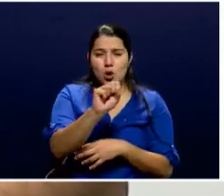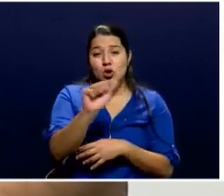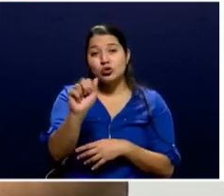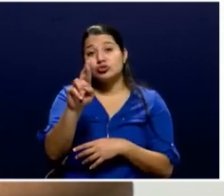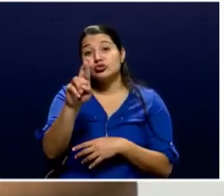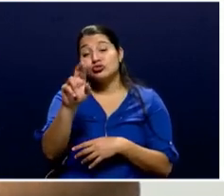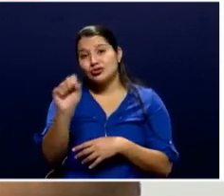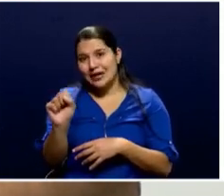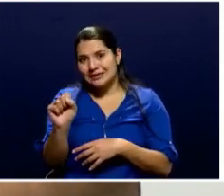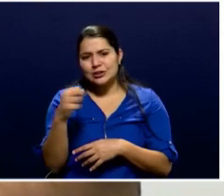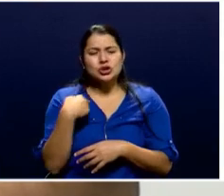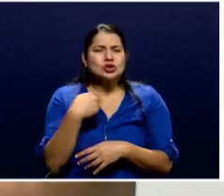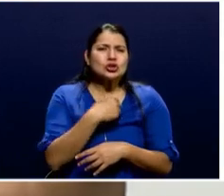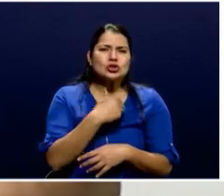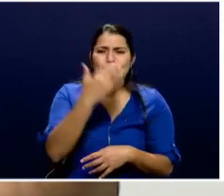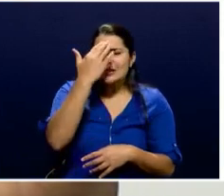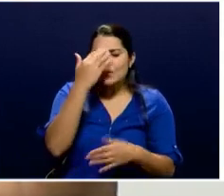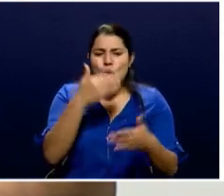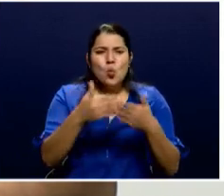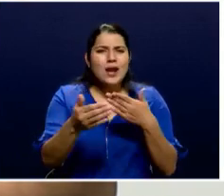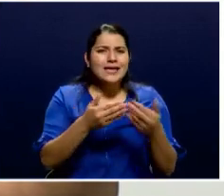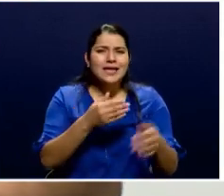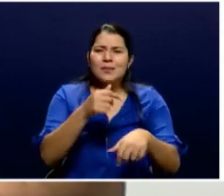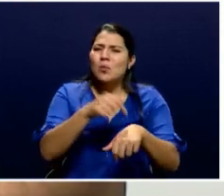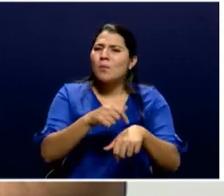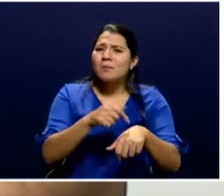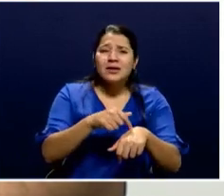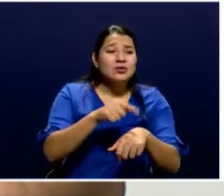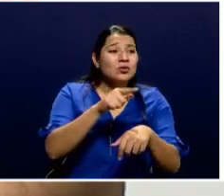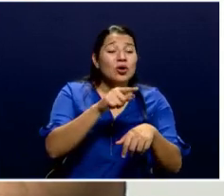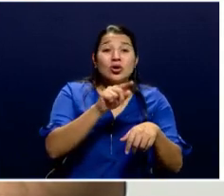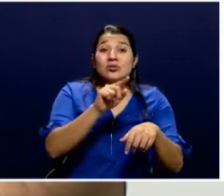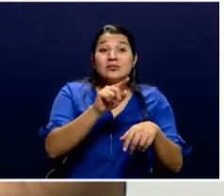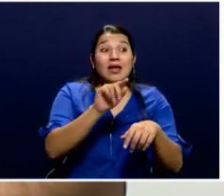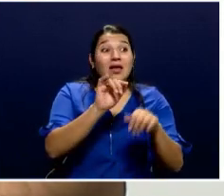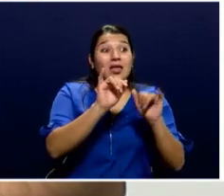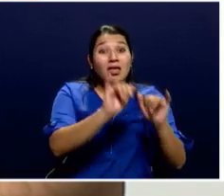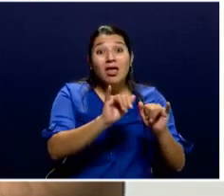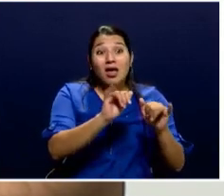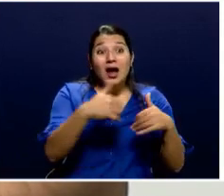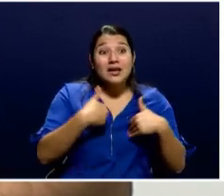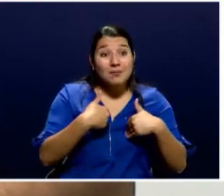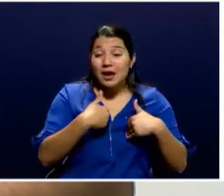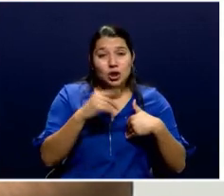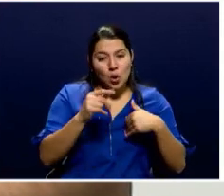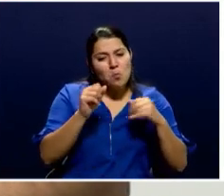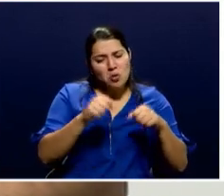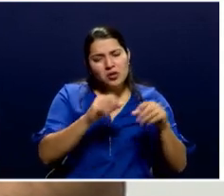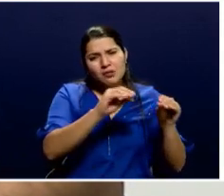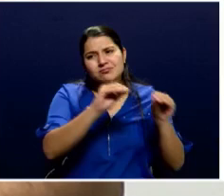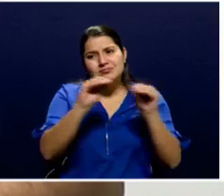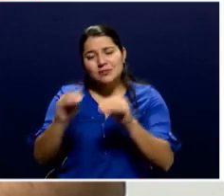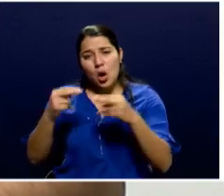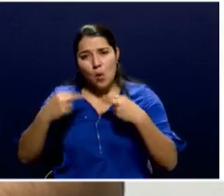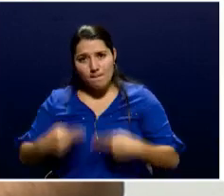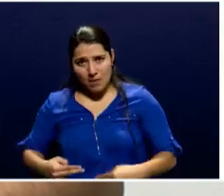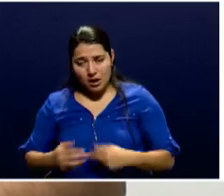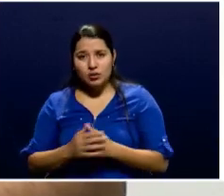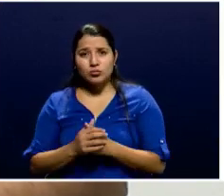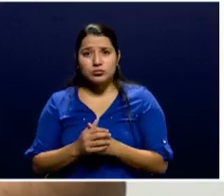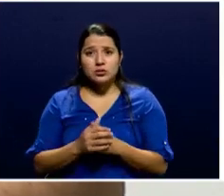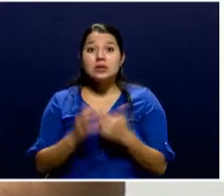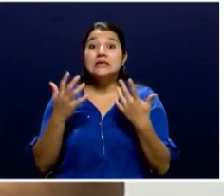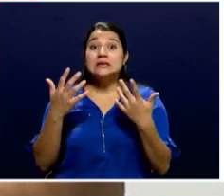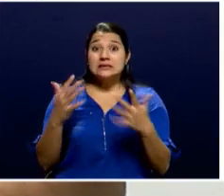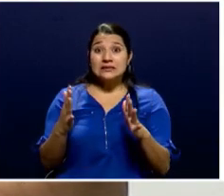este virus podía brincar de nuevo al ser humano. De hecho, volvió a suceder, brincó del